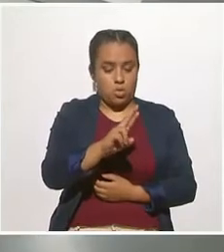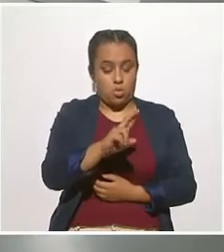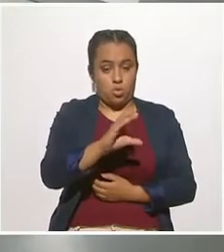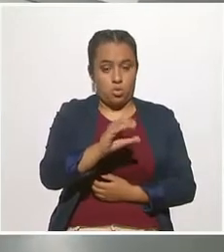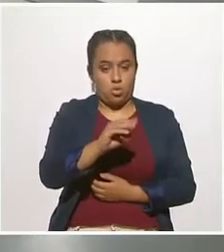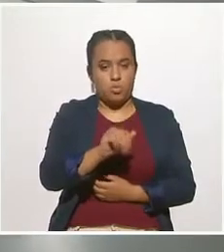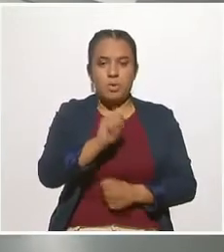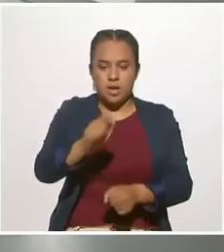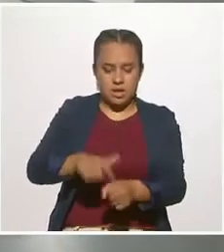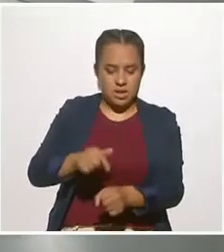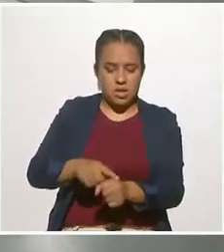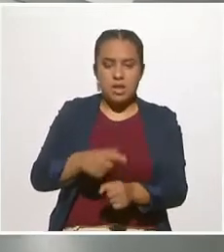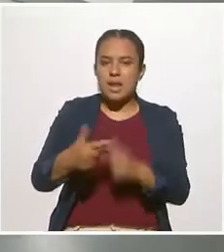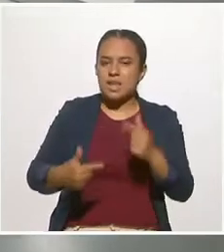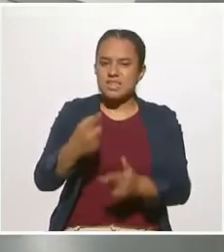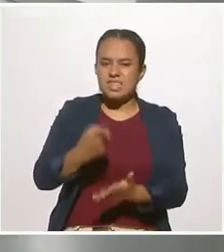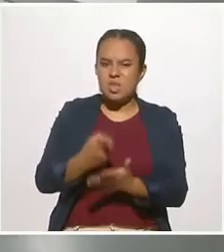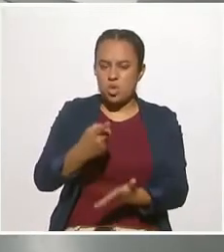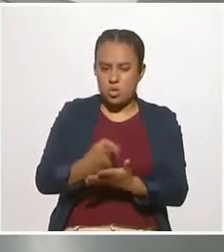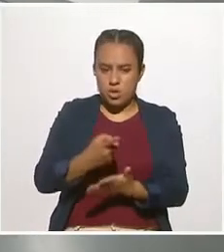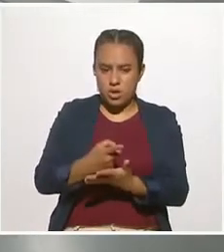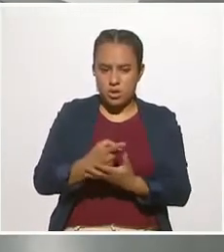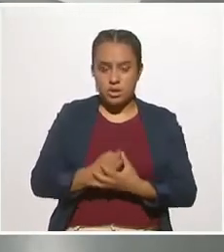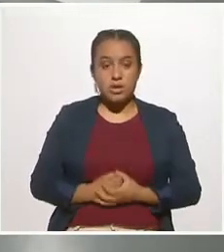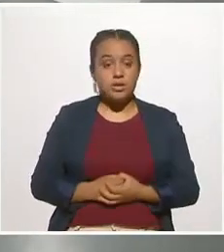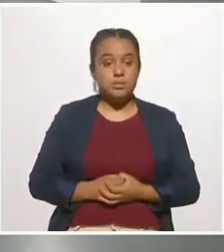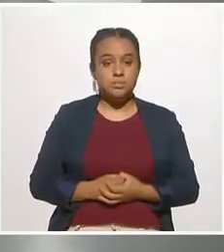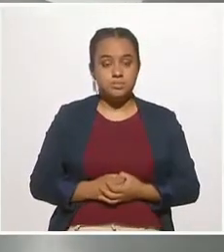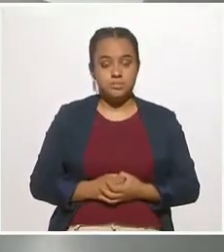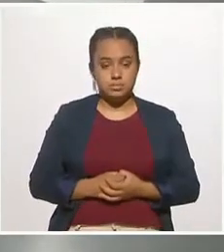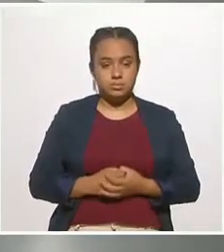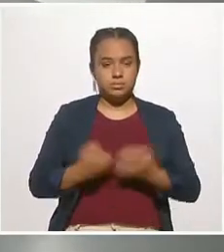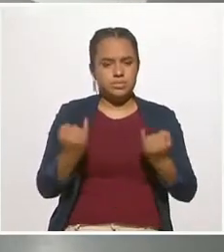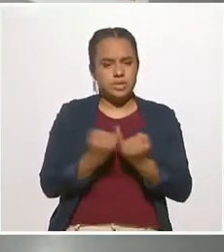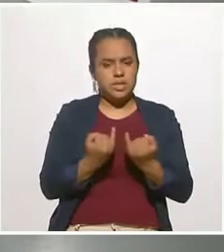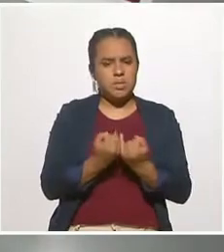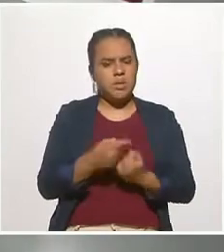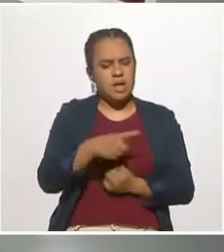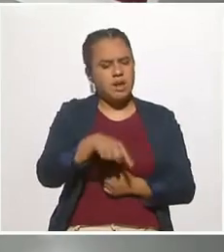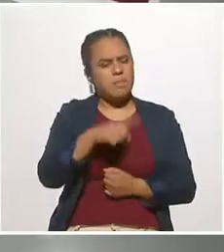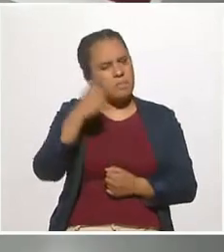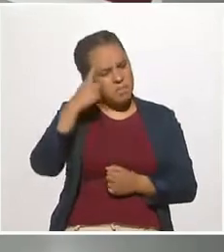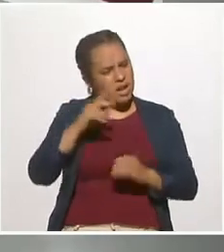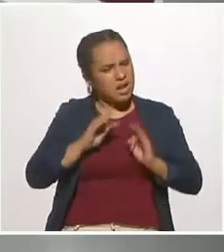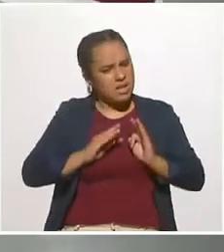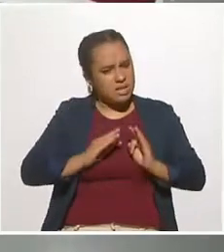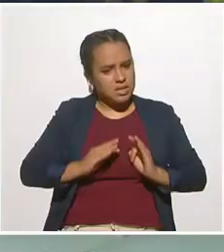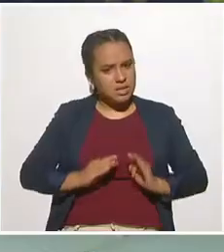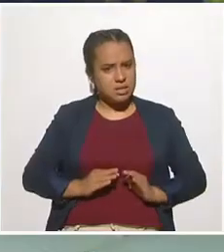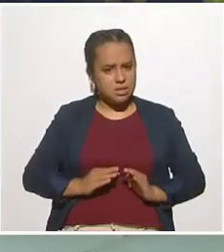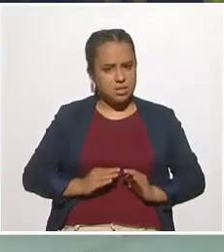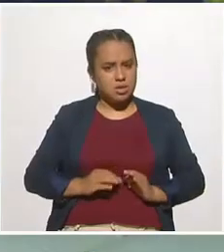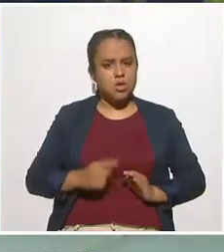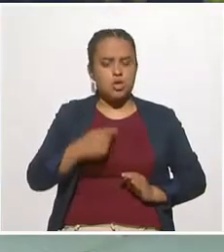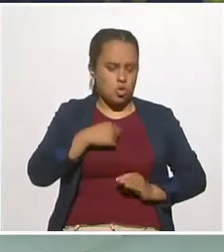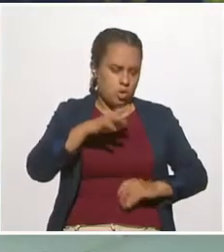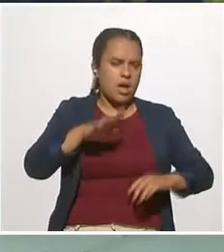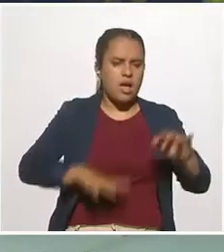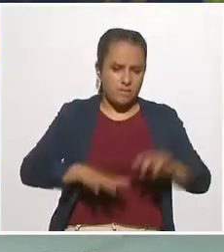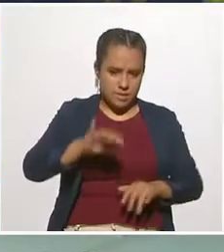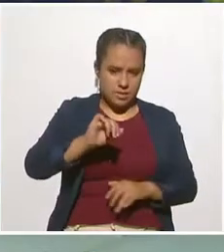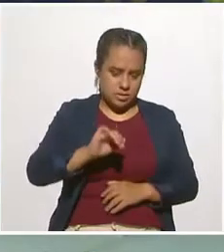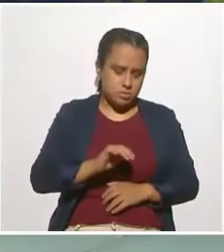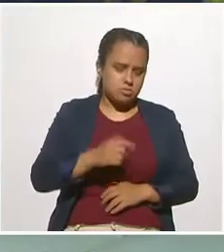dorada. Y también tienen un efecto hasta como tranquilizante. Entonces, yo lo llego a manejar también en mi persona y con algunos